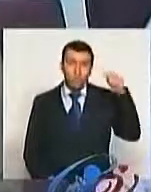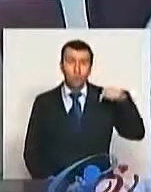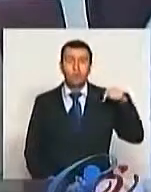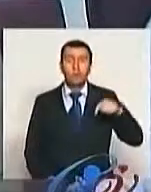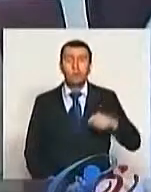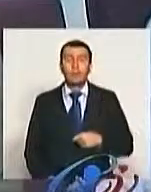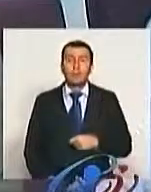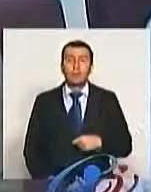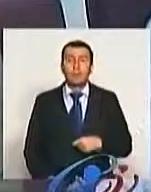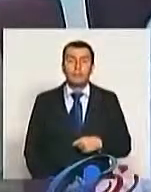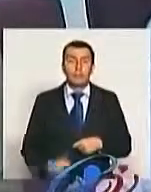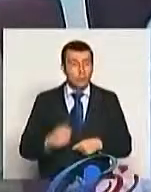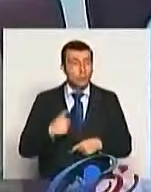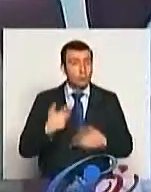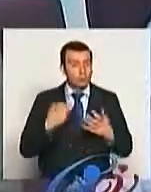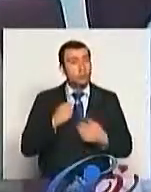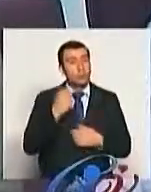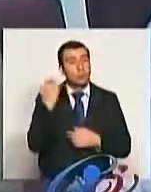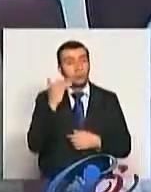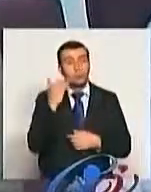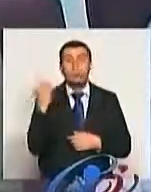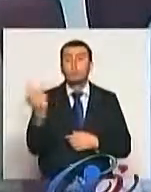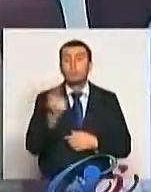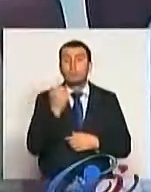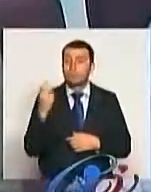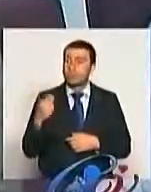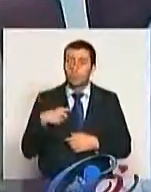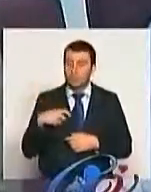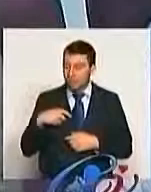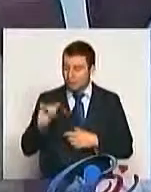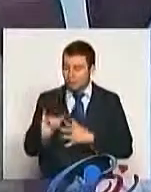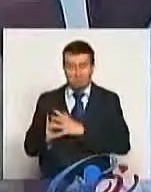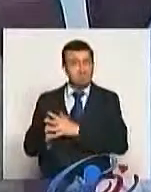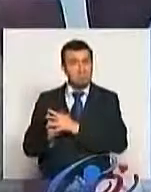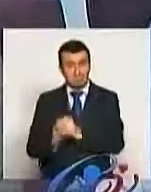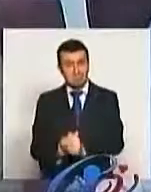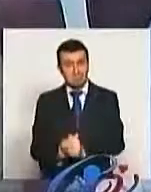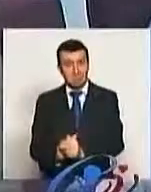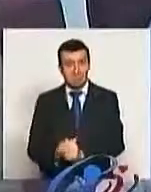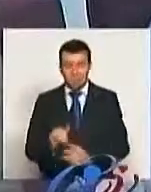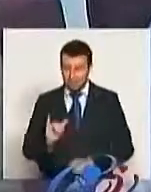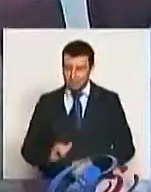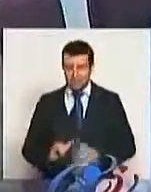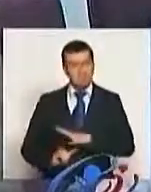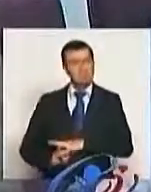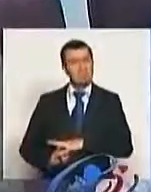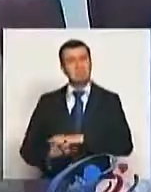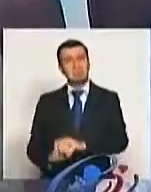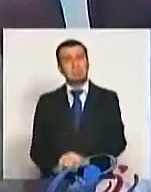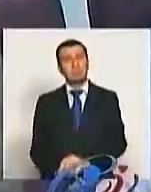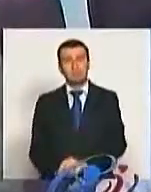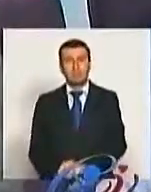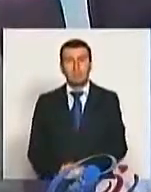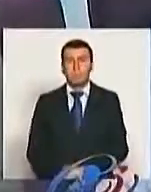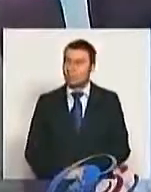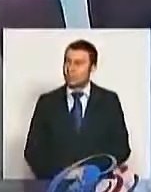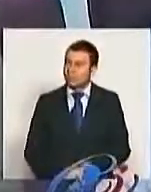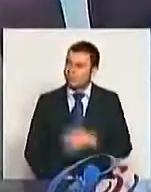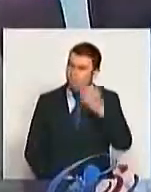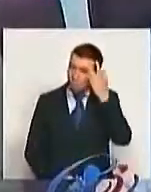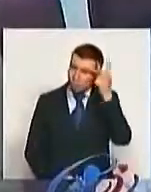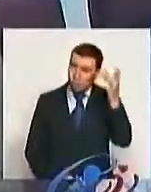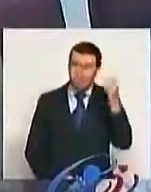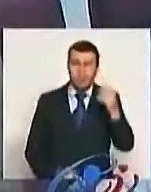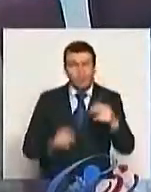quiero alertar mucho a las mujeres que ya no tienen útero, porque yo no sé por qué se inventaron en las